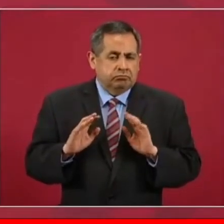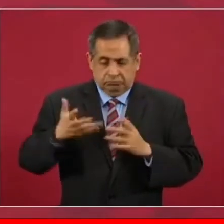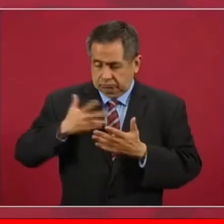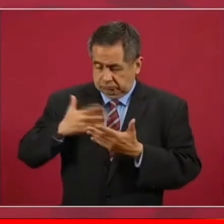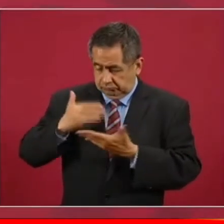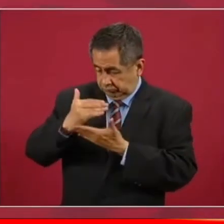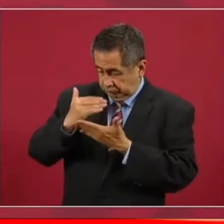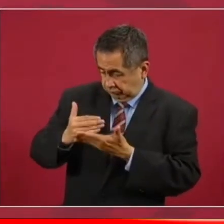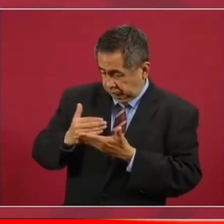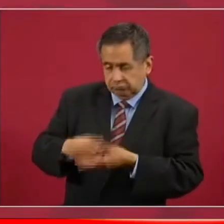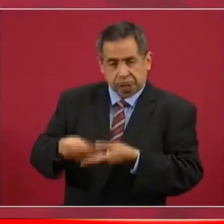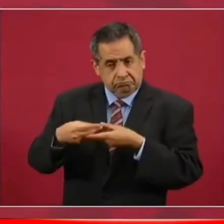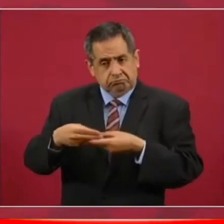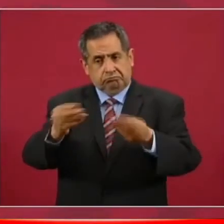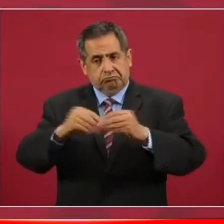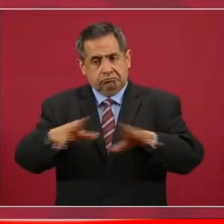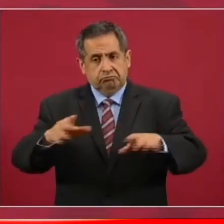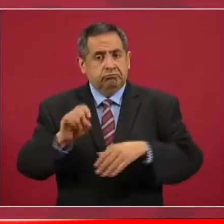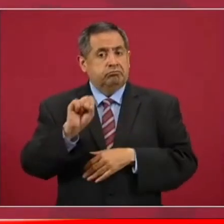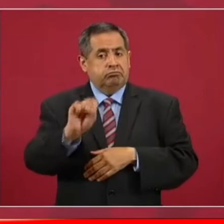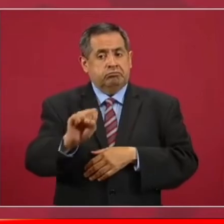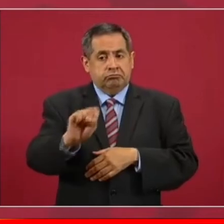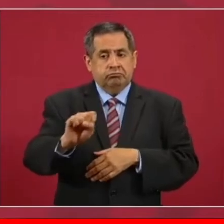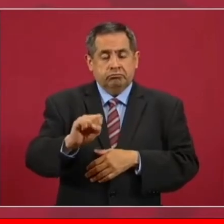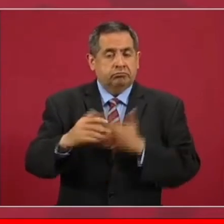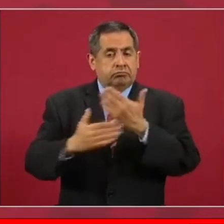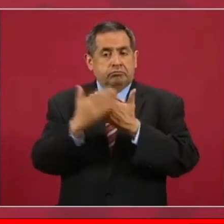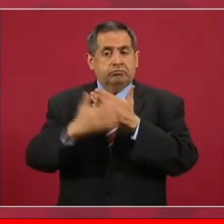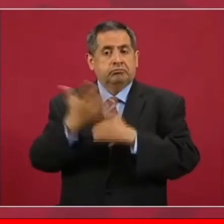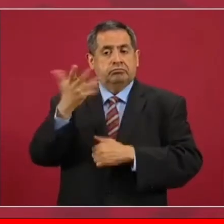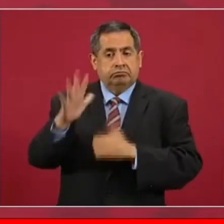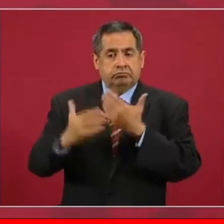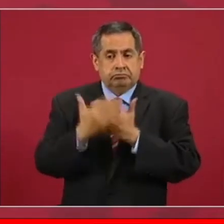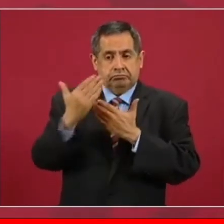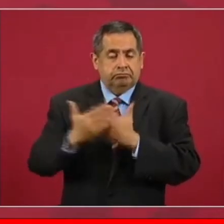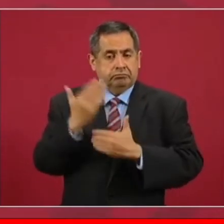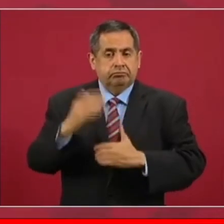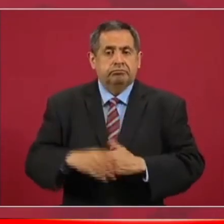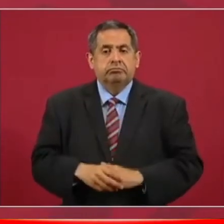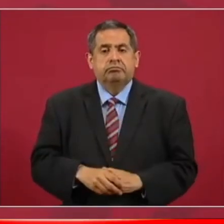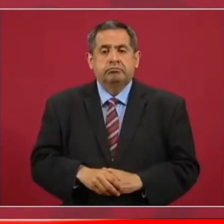hasta ahora. Esto el sábado a las 10 de la mañana.